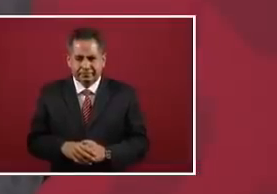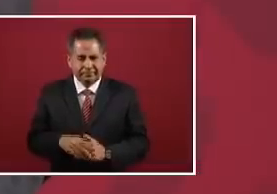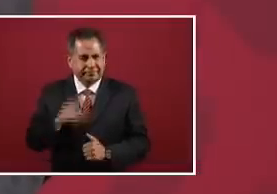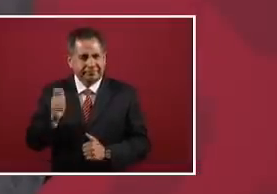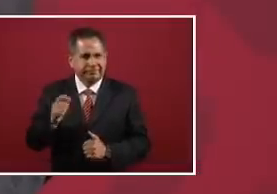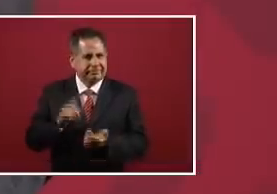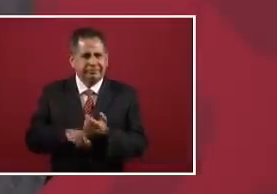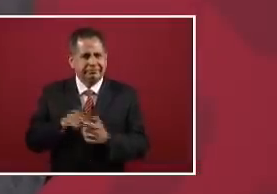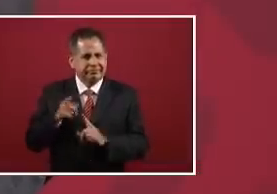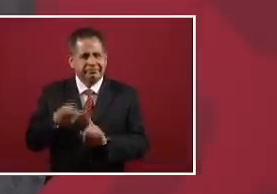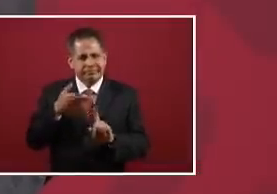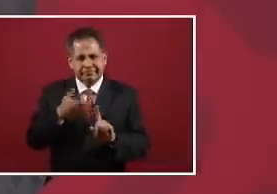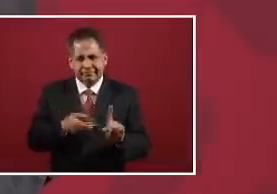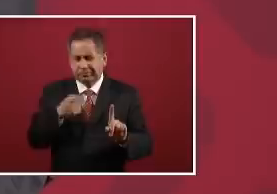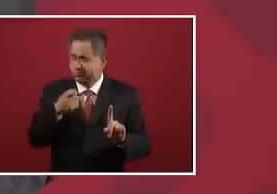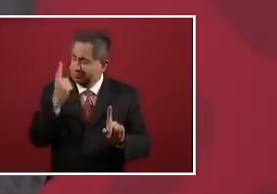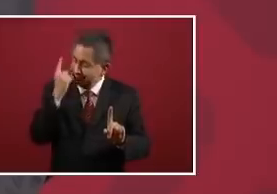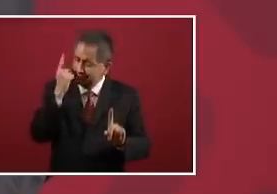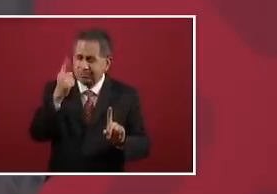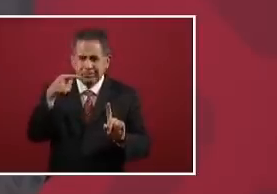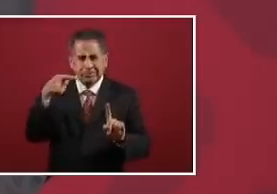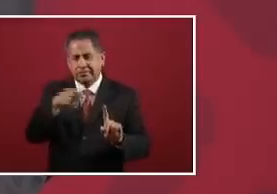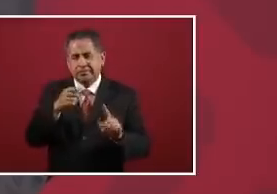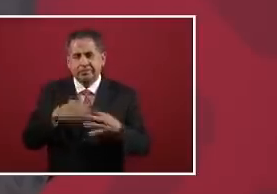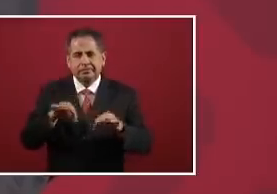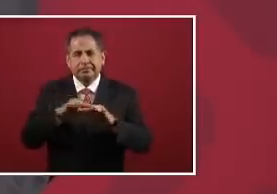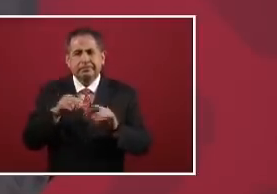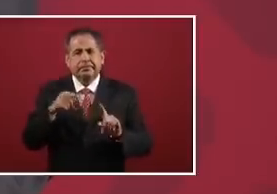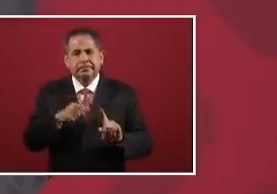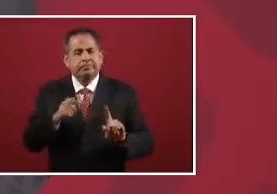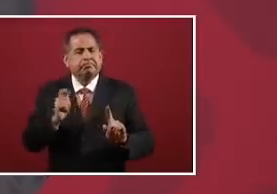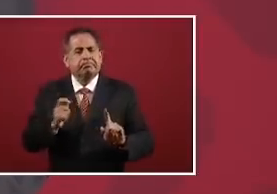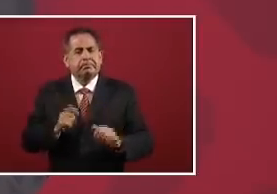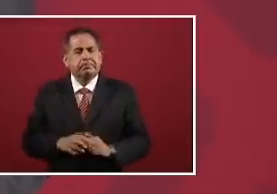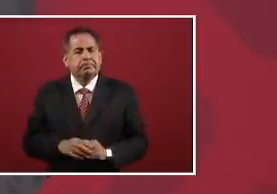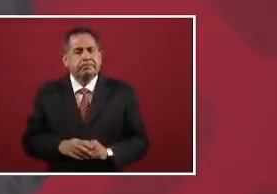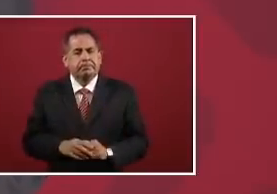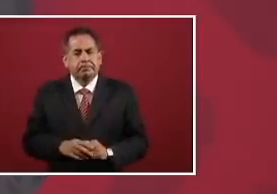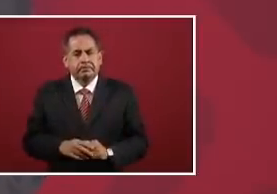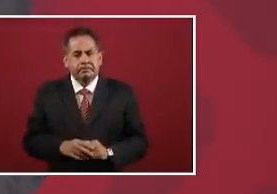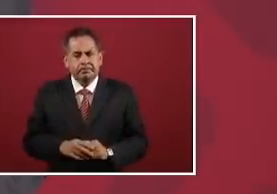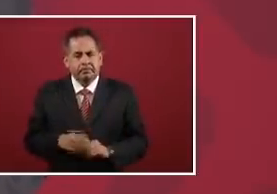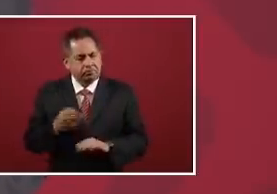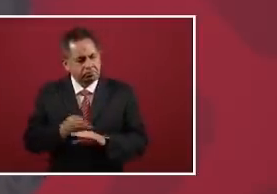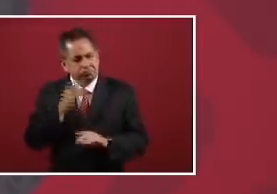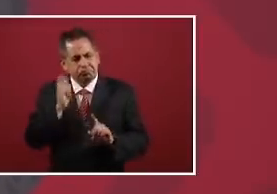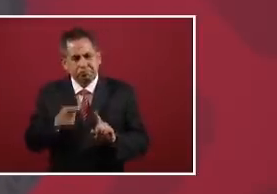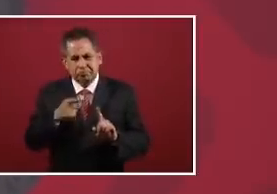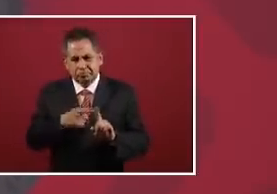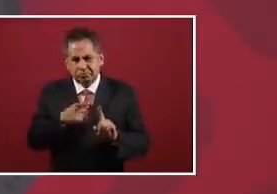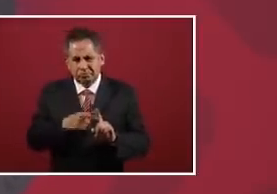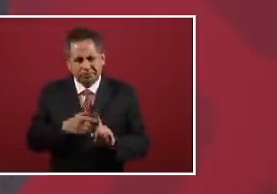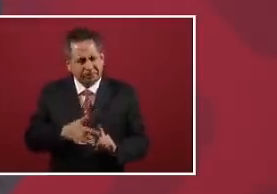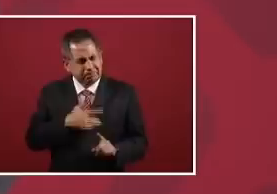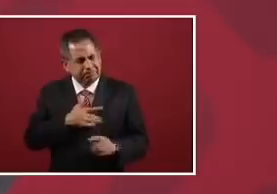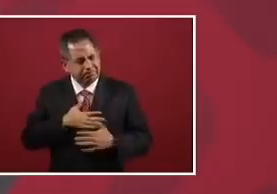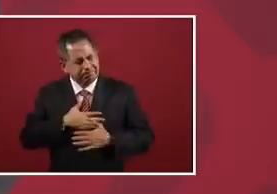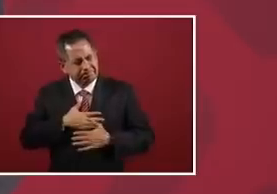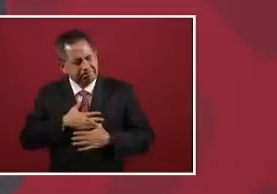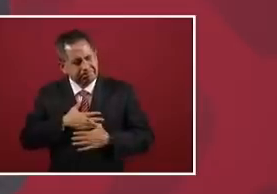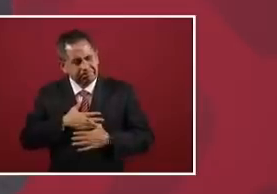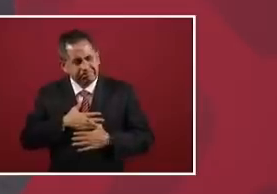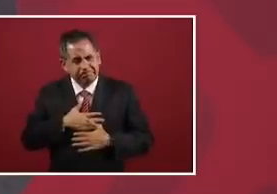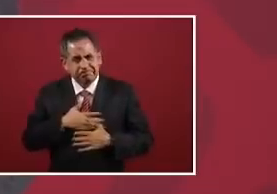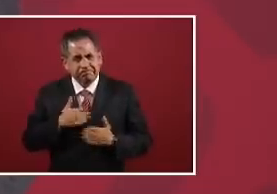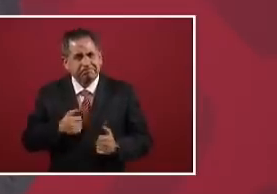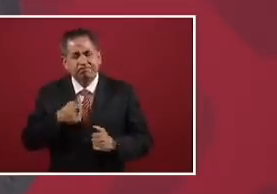tiene un elemento también muy humano